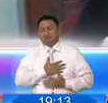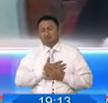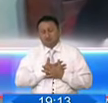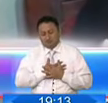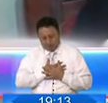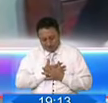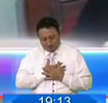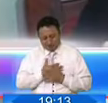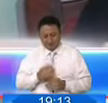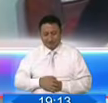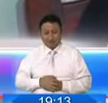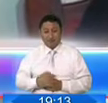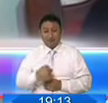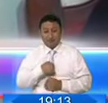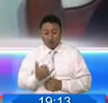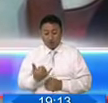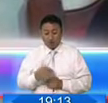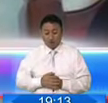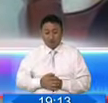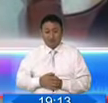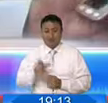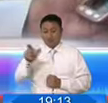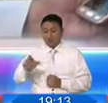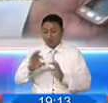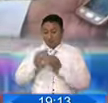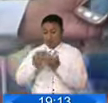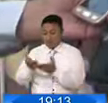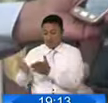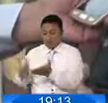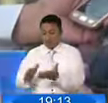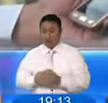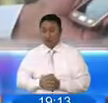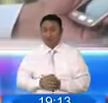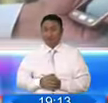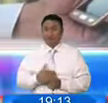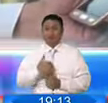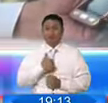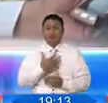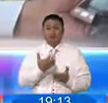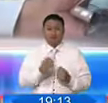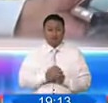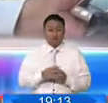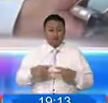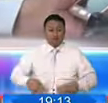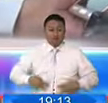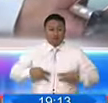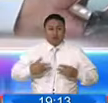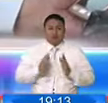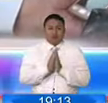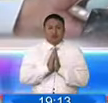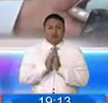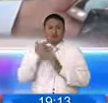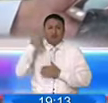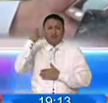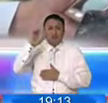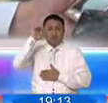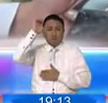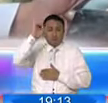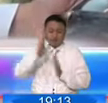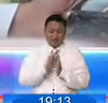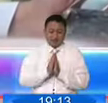que me hemos perdido un miembro familiar esperaba que ella estuviera viva tenía una esperanza pero